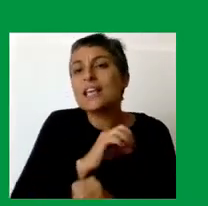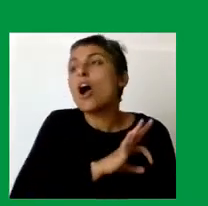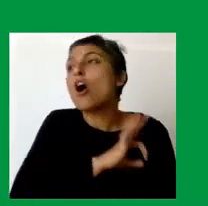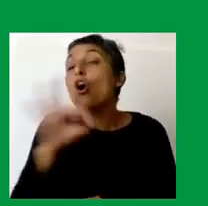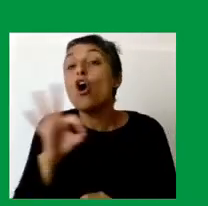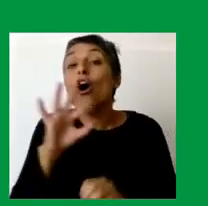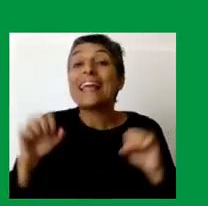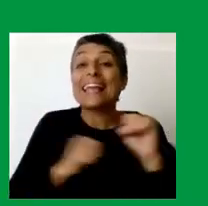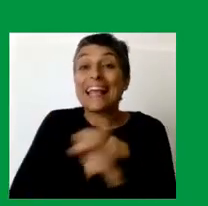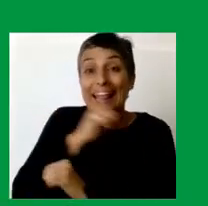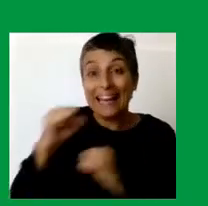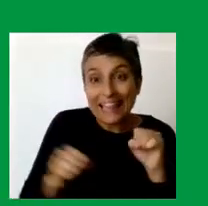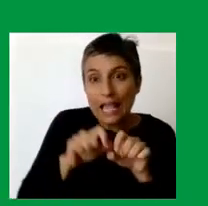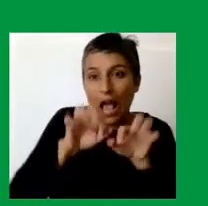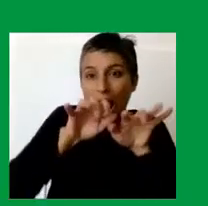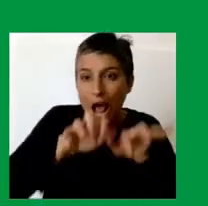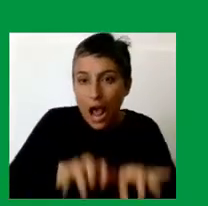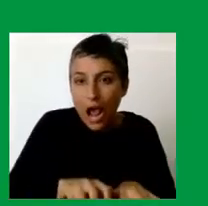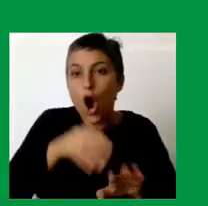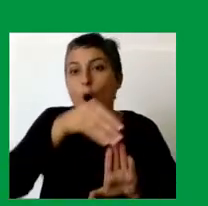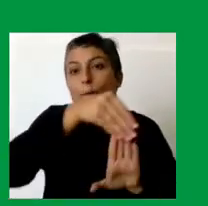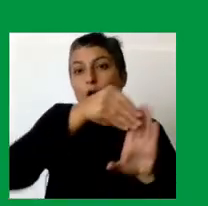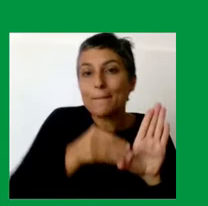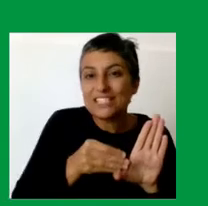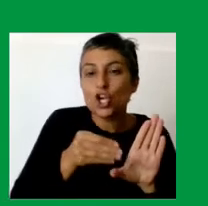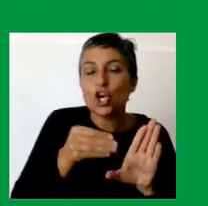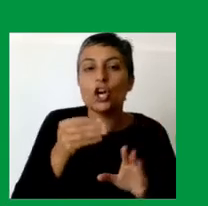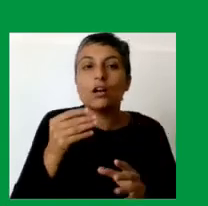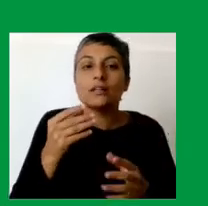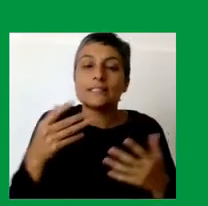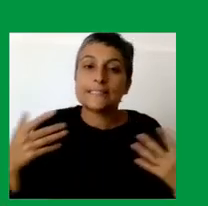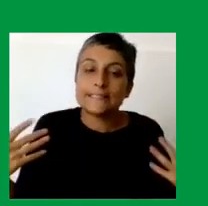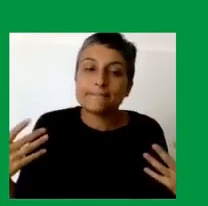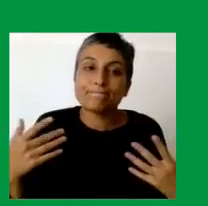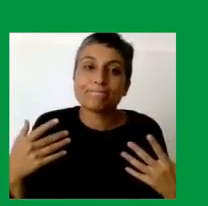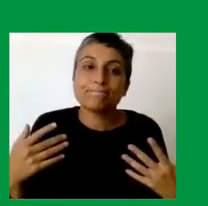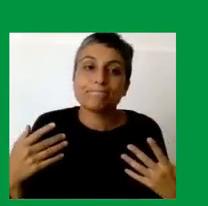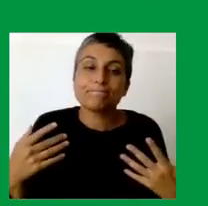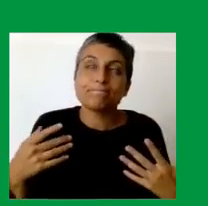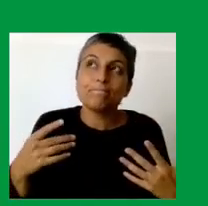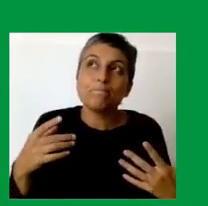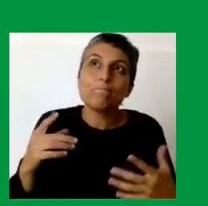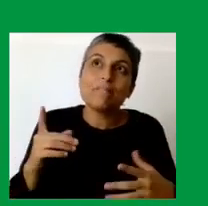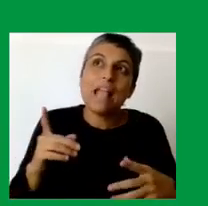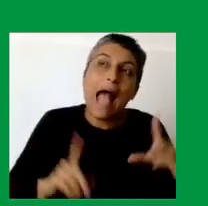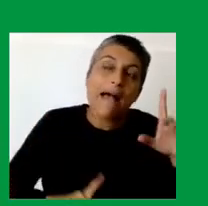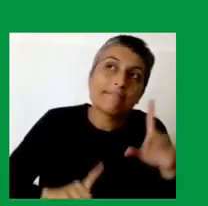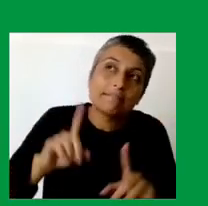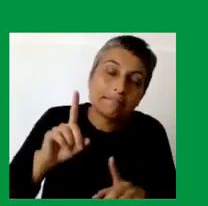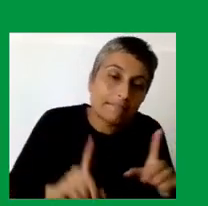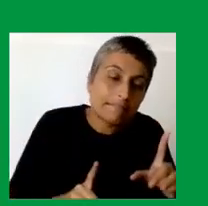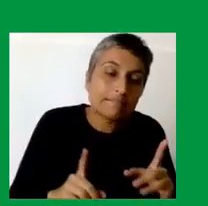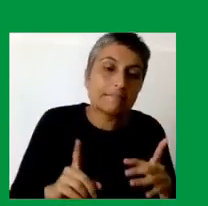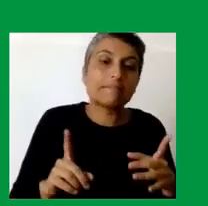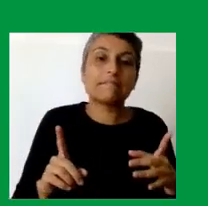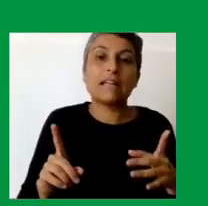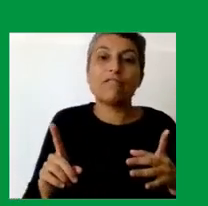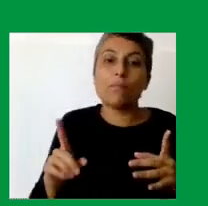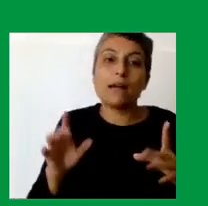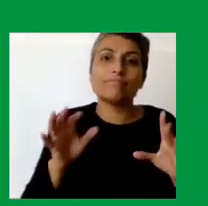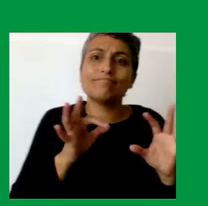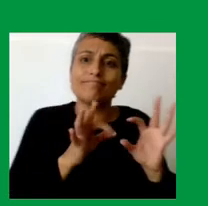electrónicas, con la programación. Parece ser que son directamente